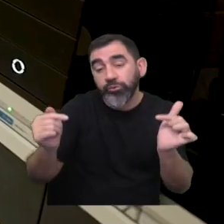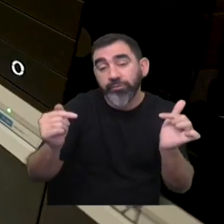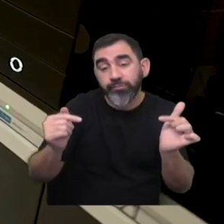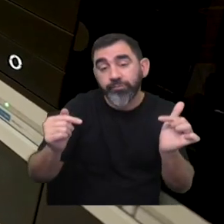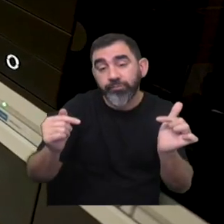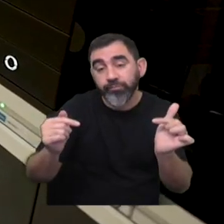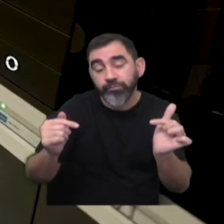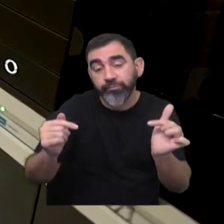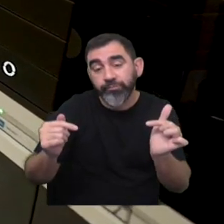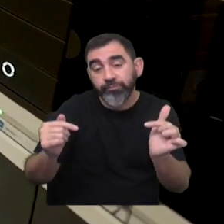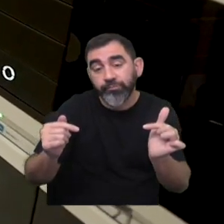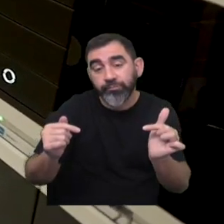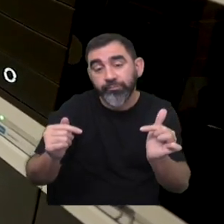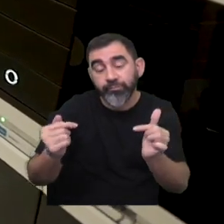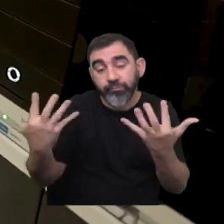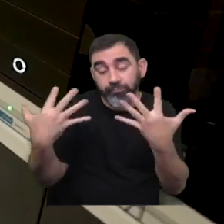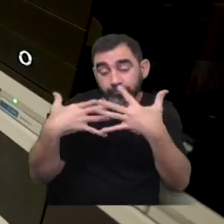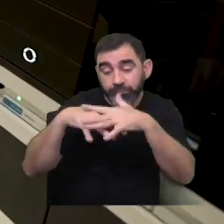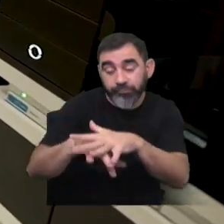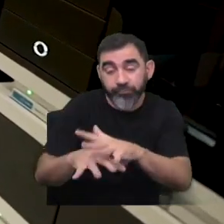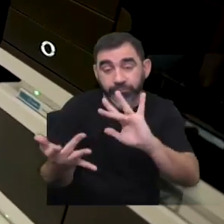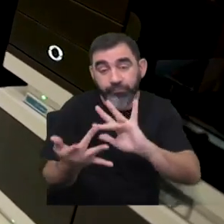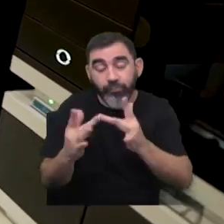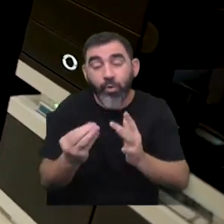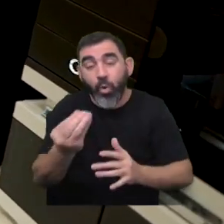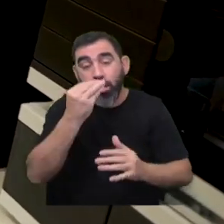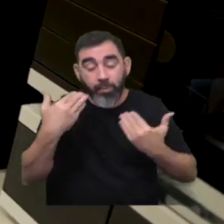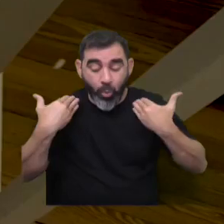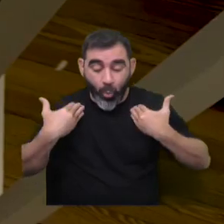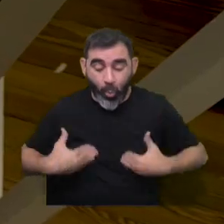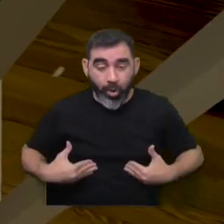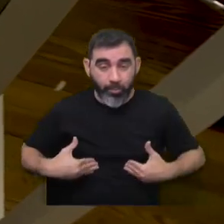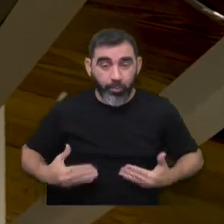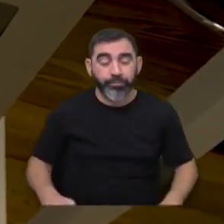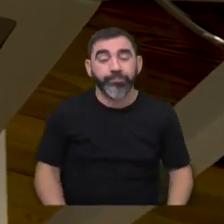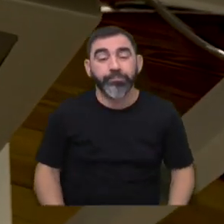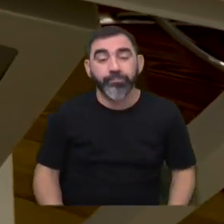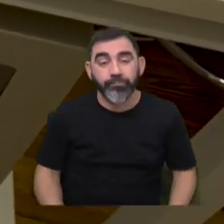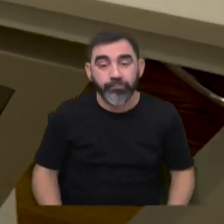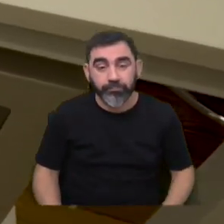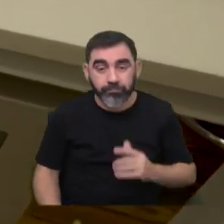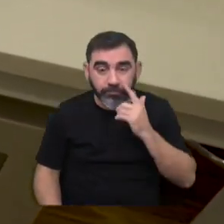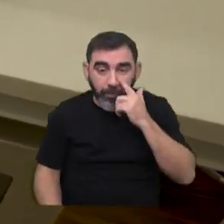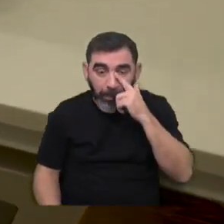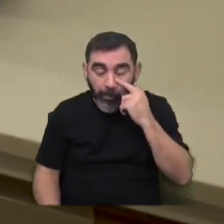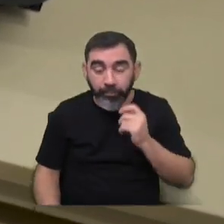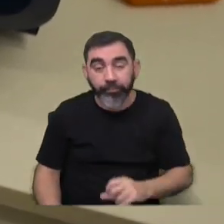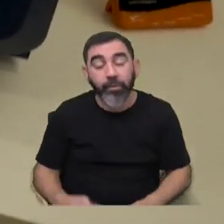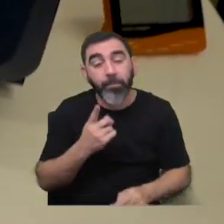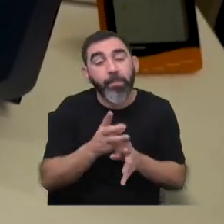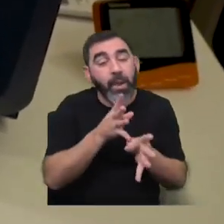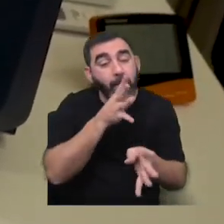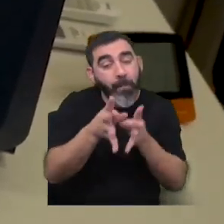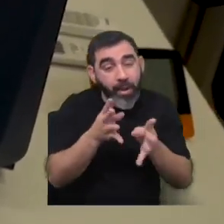son producto de la interacción de los alimentos con nuestra flora intestinal. En el primer equipo que